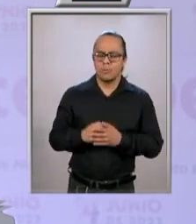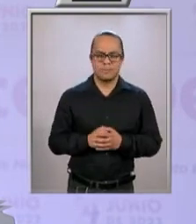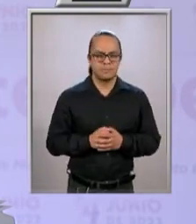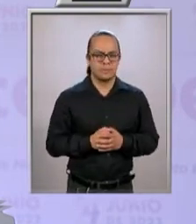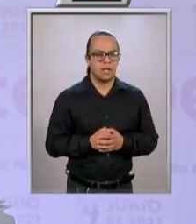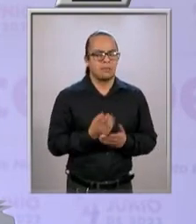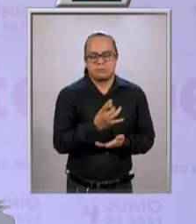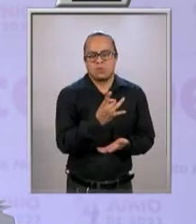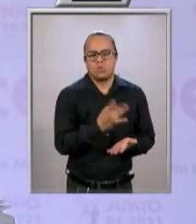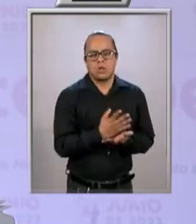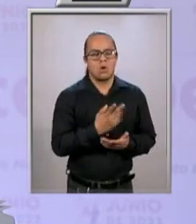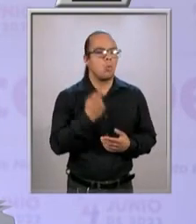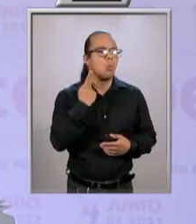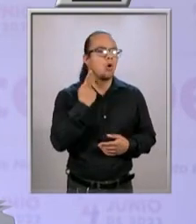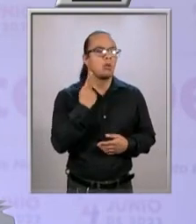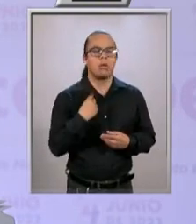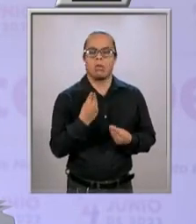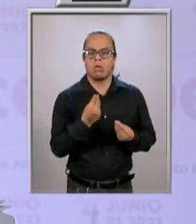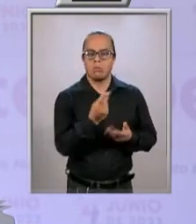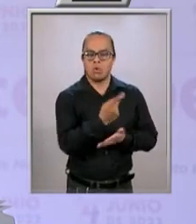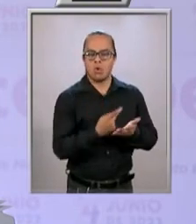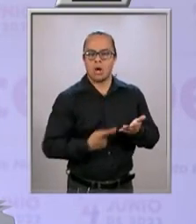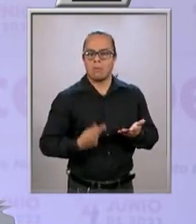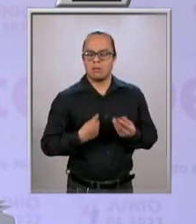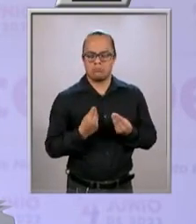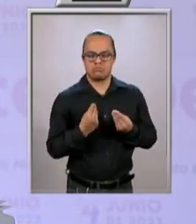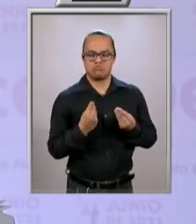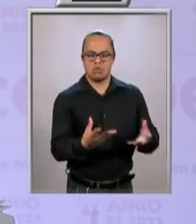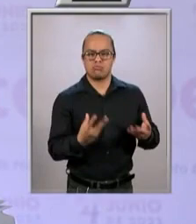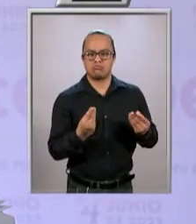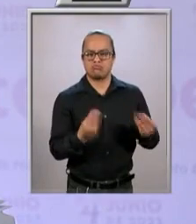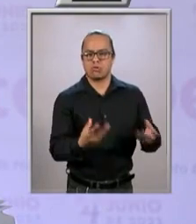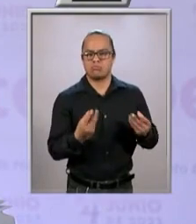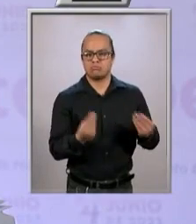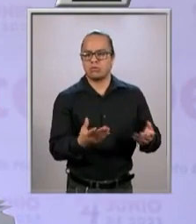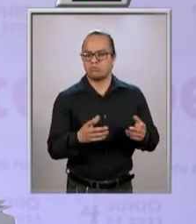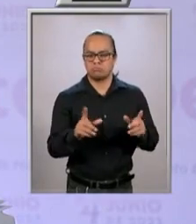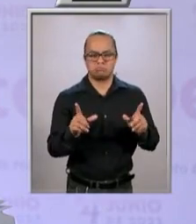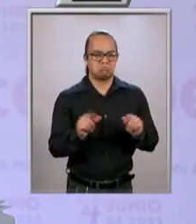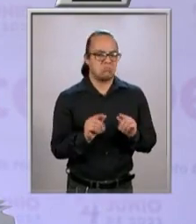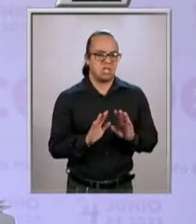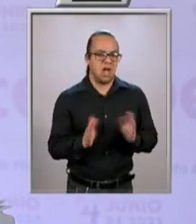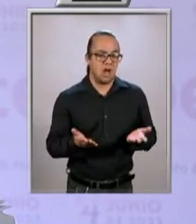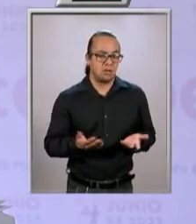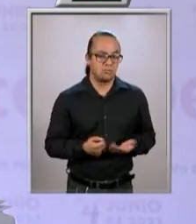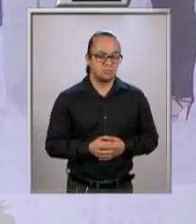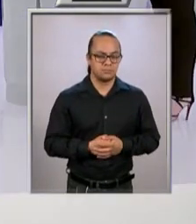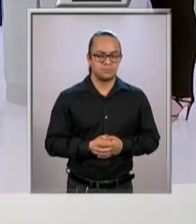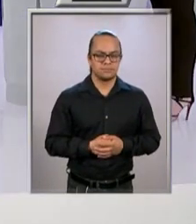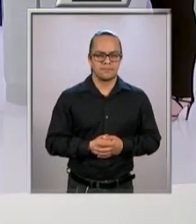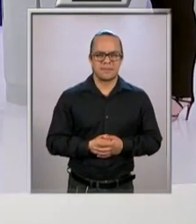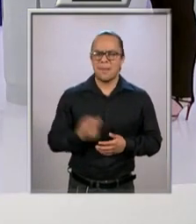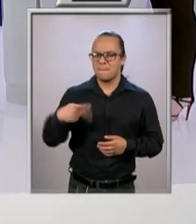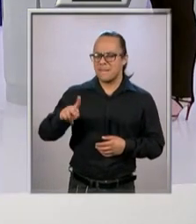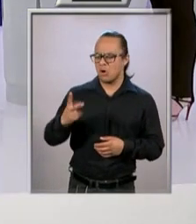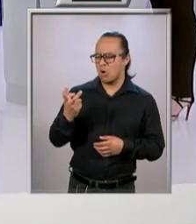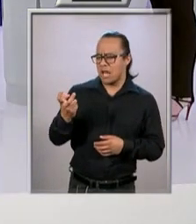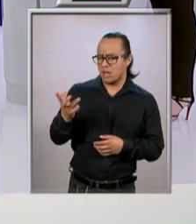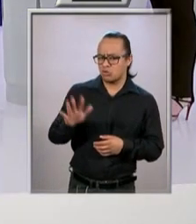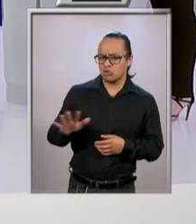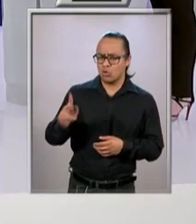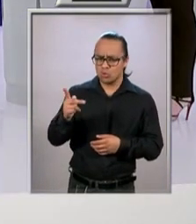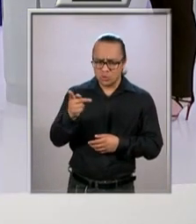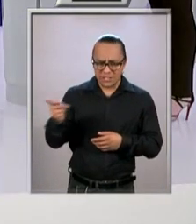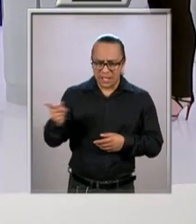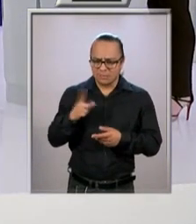la asistencialismo de de lo que son programas la gente de momento es algo que hace o sea eso es algo que usted se ha hecho